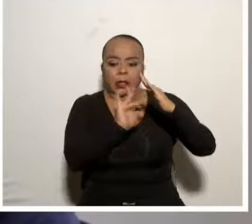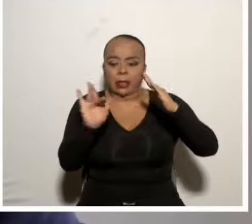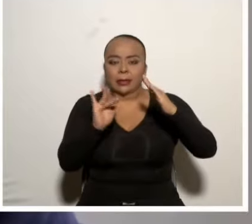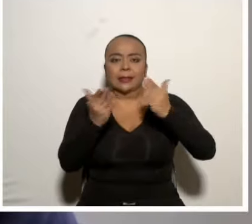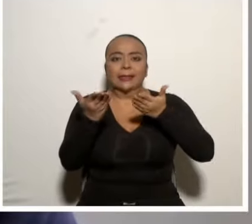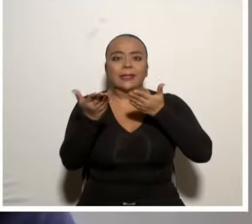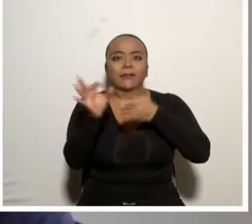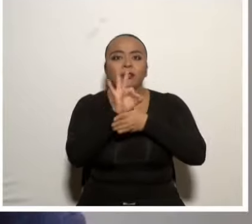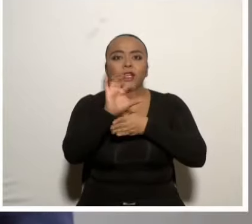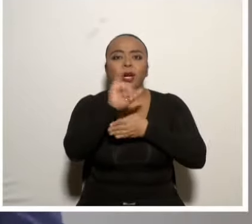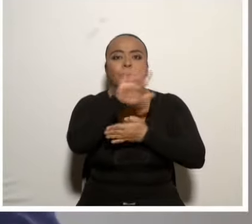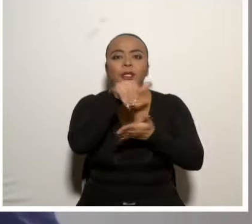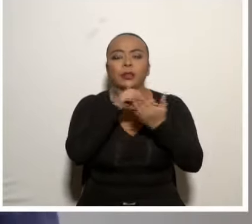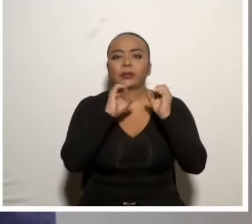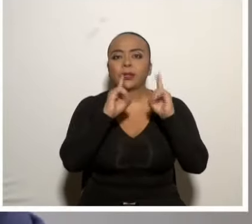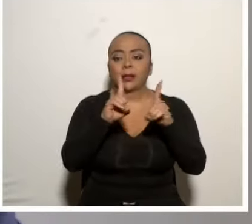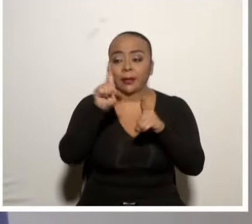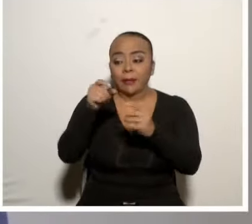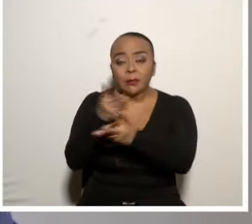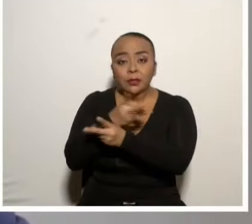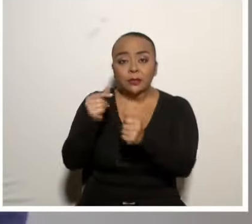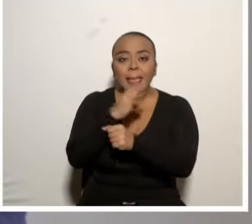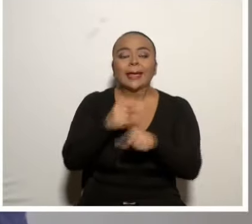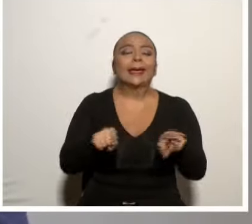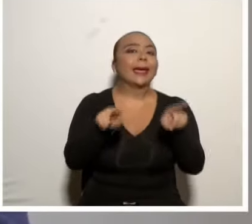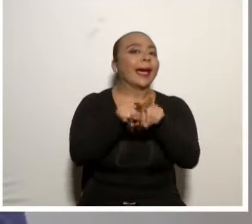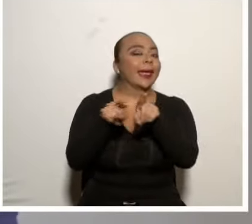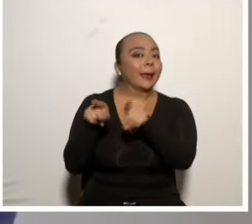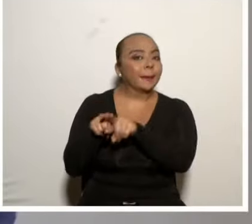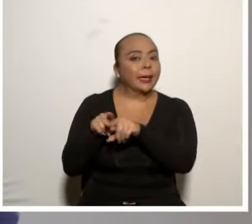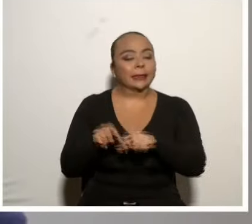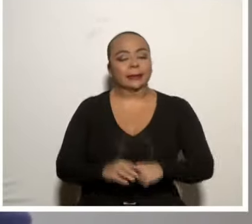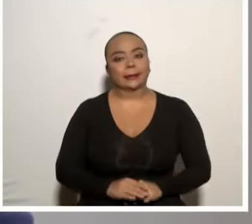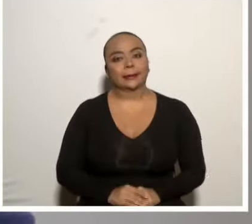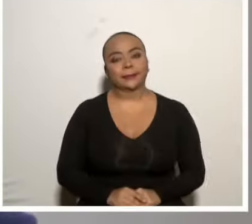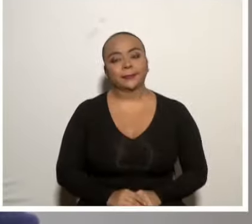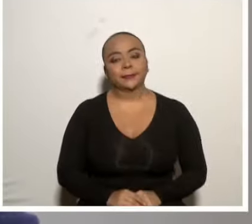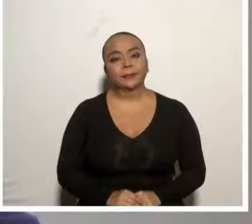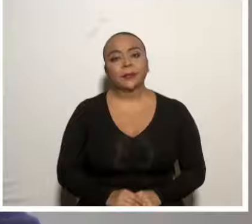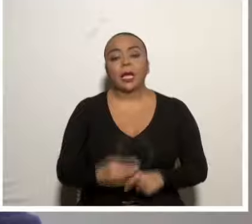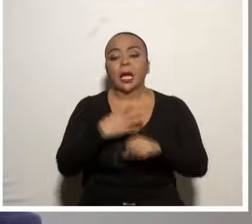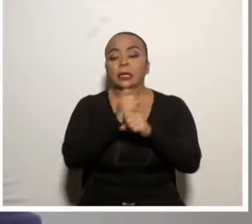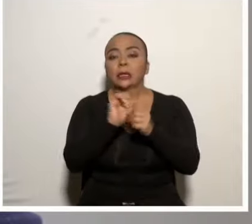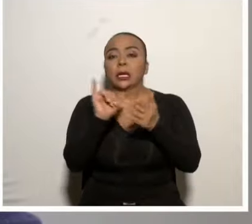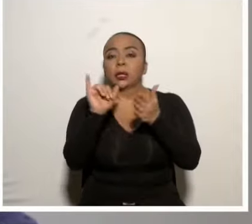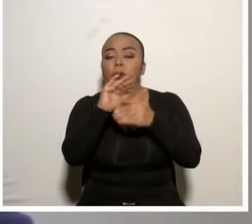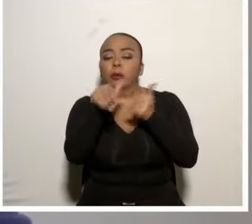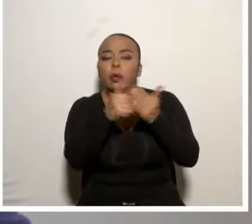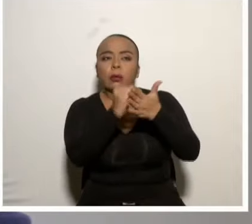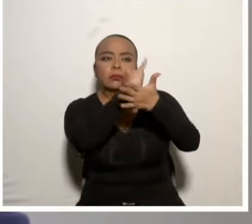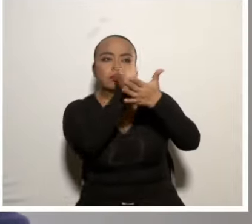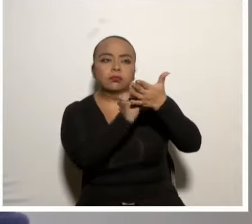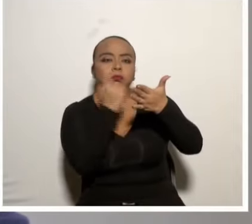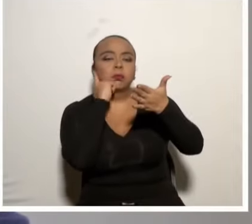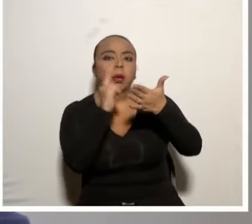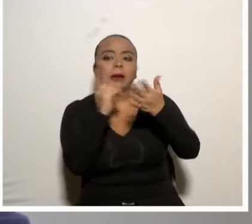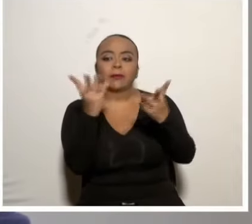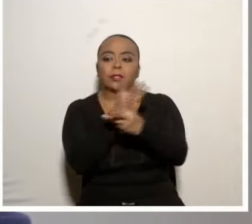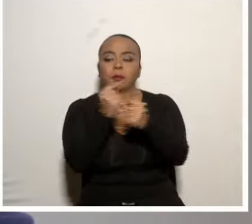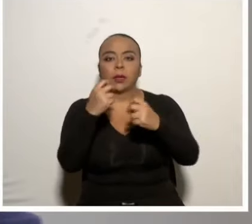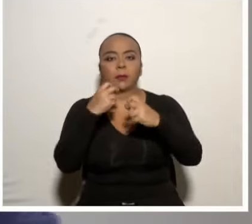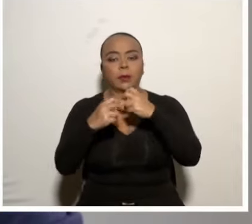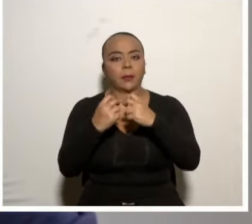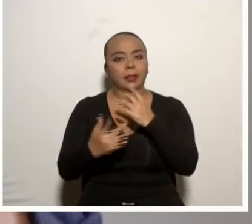tenemos que resolverlo. Y a la par de eso, de hacer todo un esquema para resolver el problema